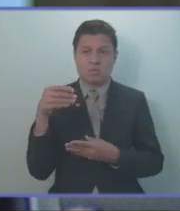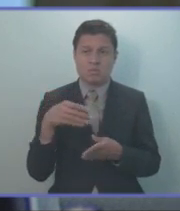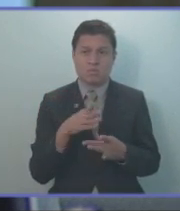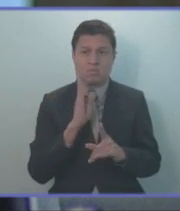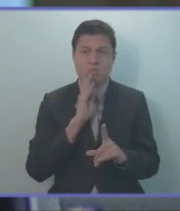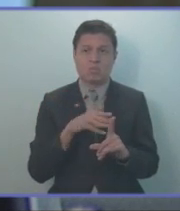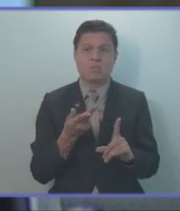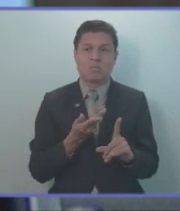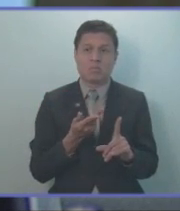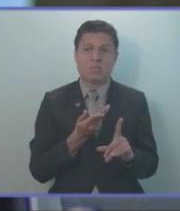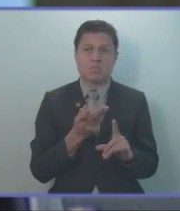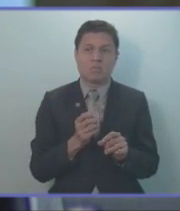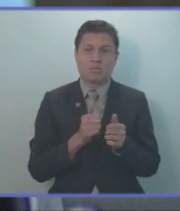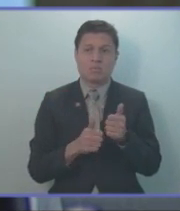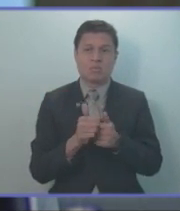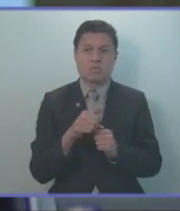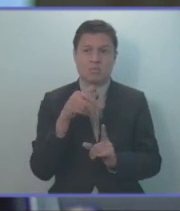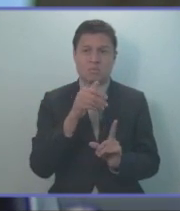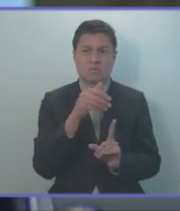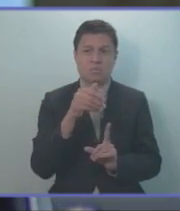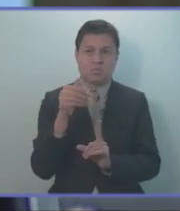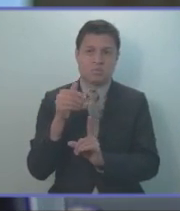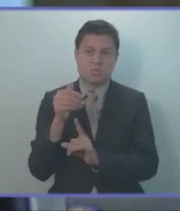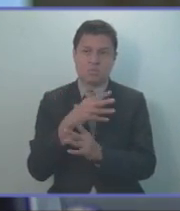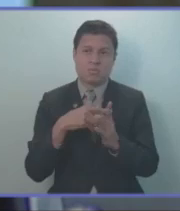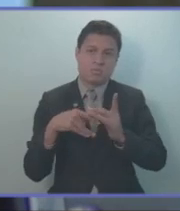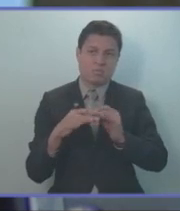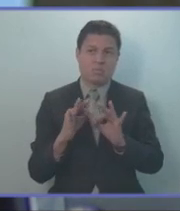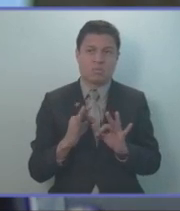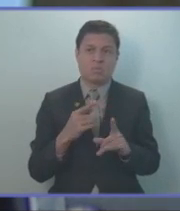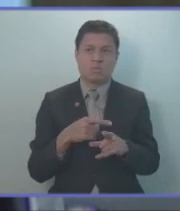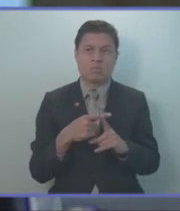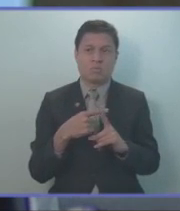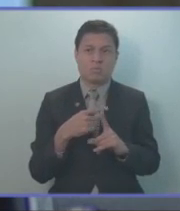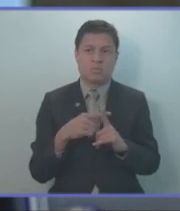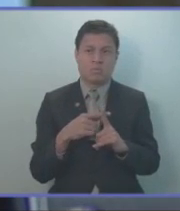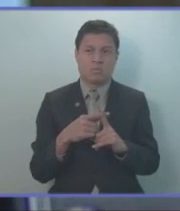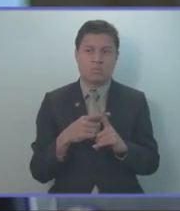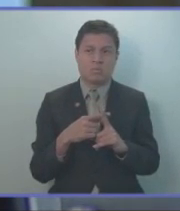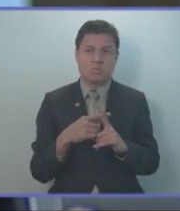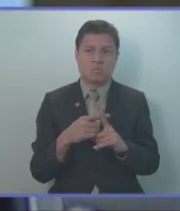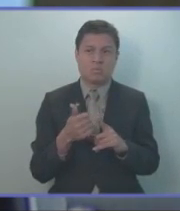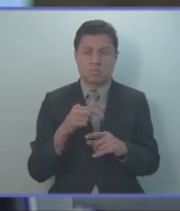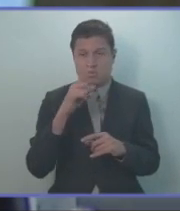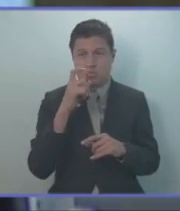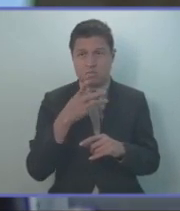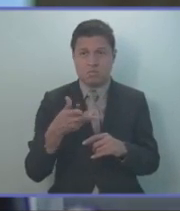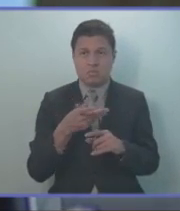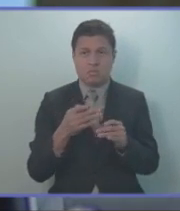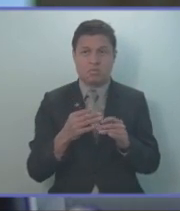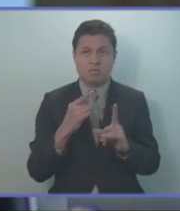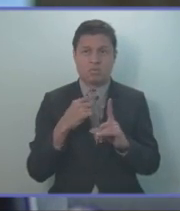a fin de fomentar un entorno favorable al éxito de las negociaciones de paz.